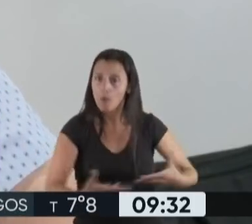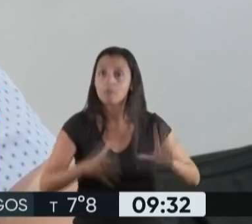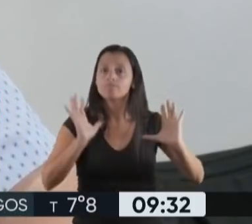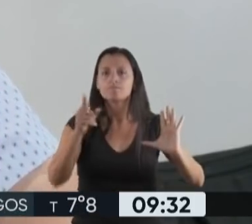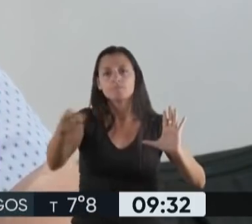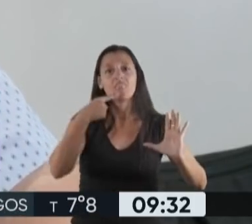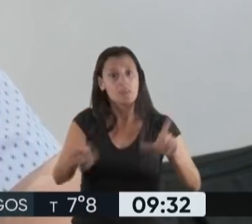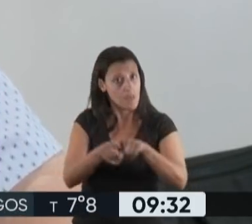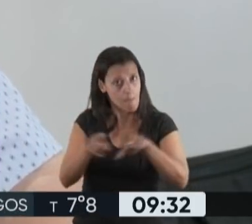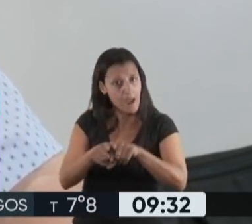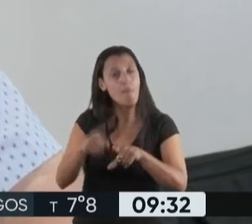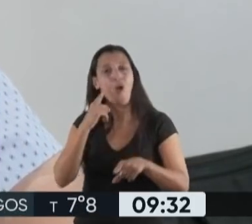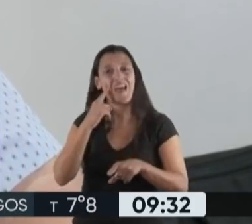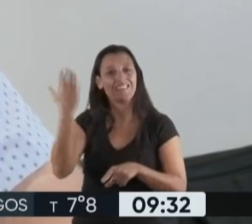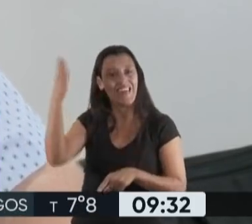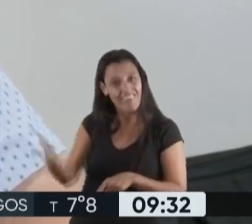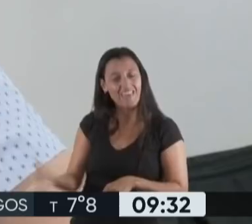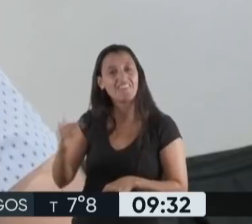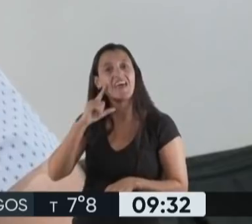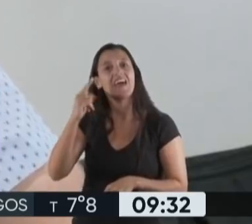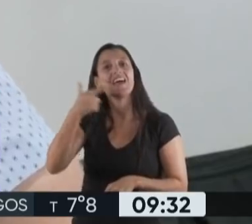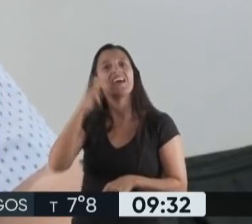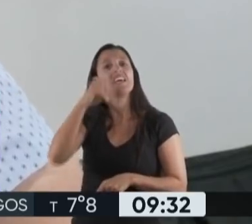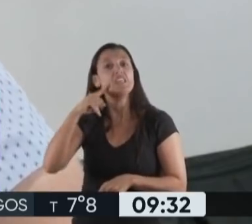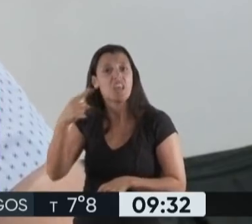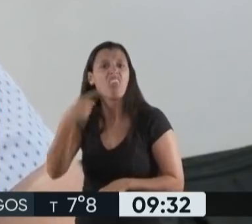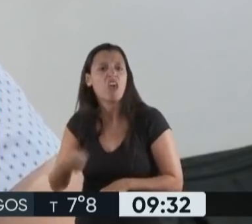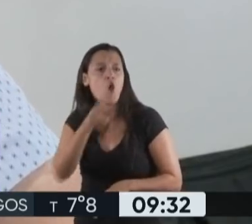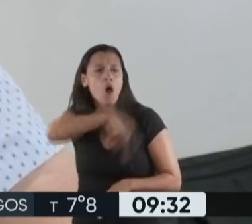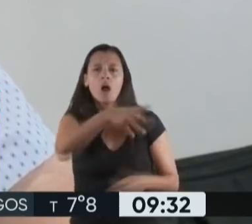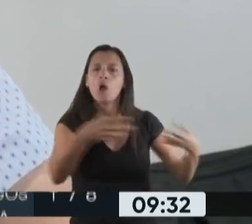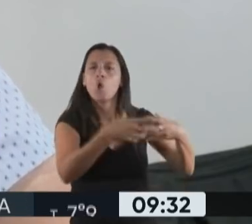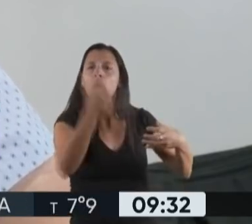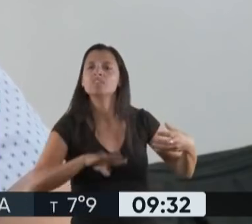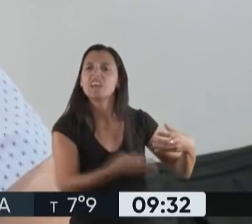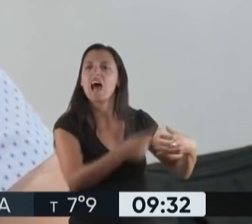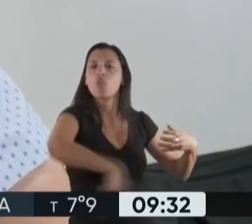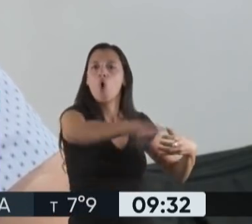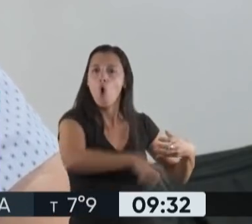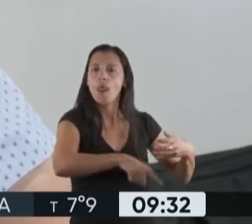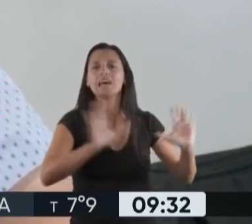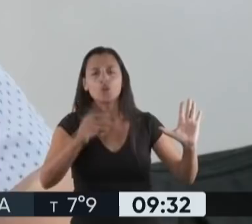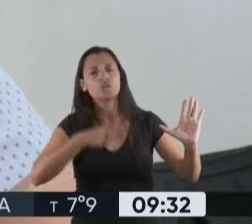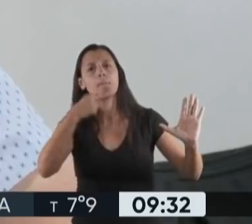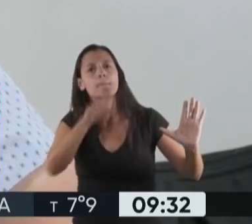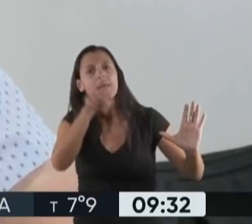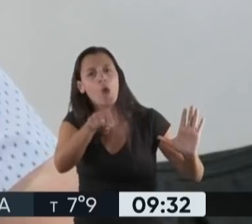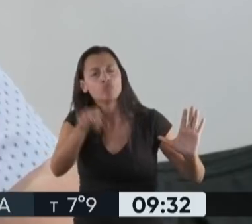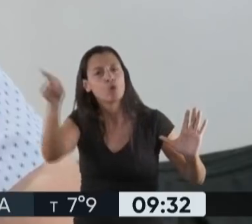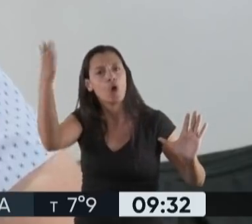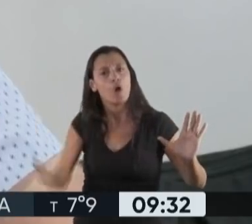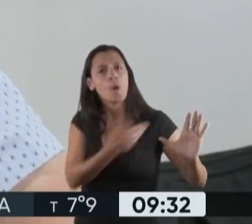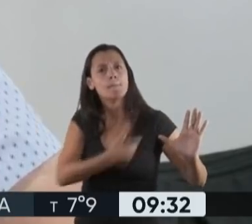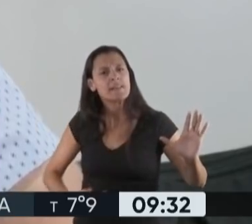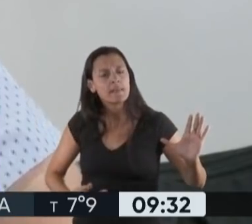el propio intendente Igi, en un acto oficial, los calificó de traidores, la opinión de Igi. ¿Cómo califica el presidente esta